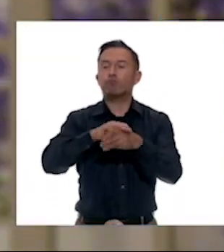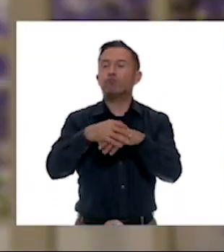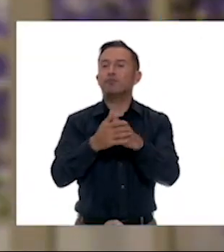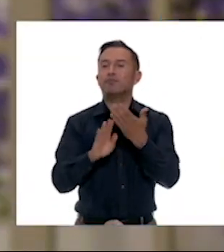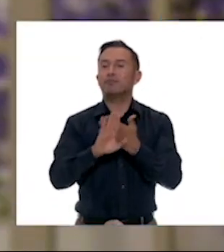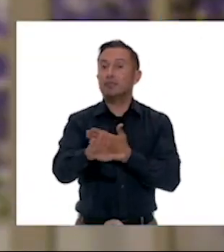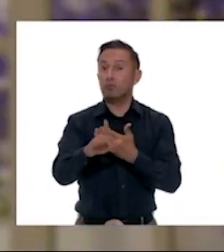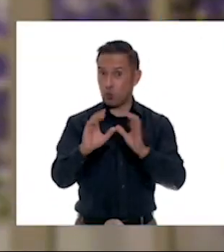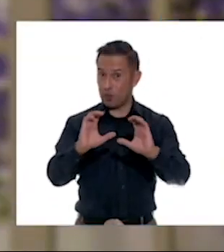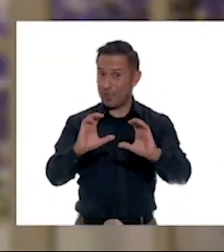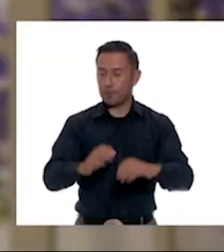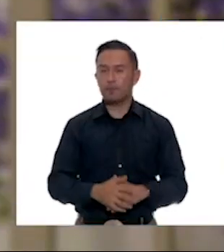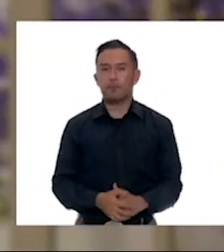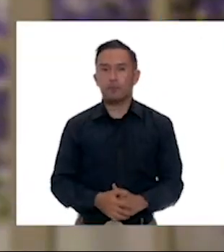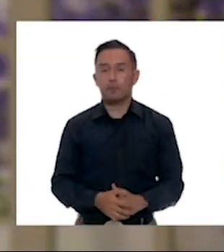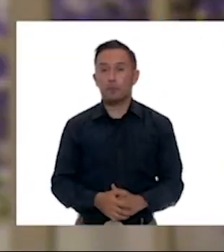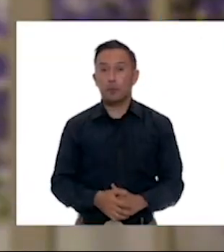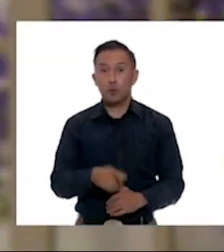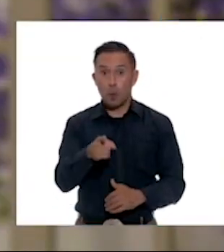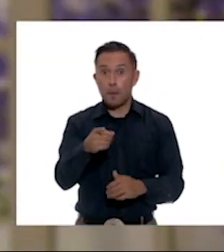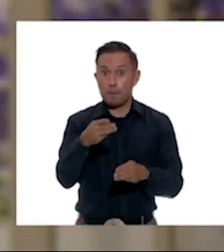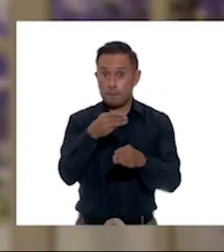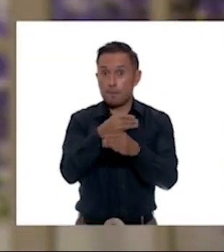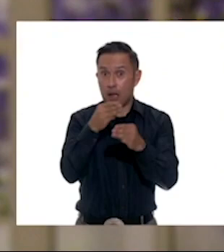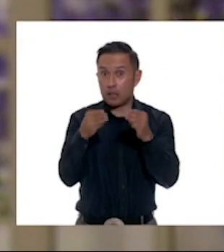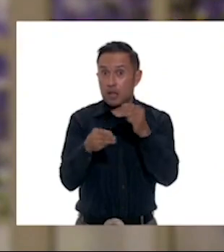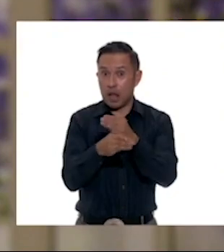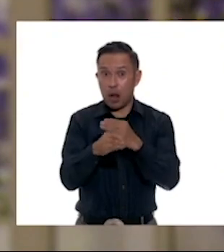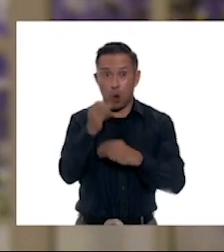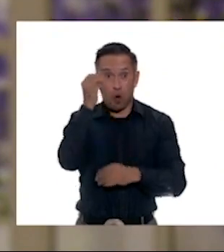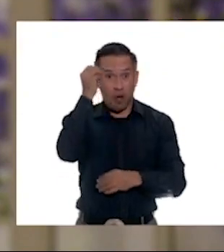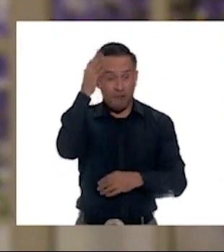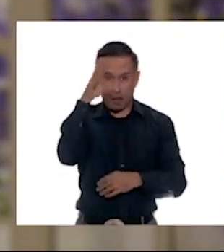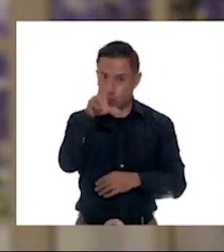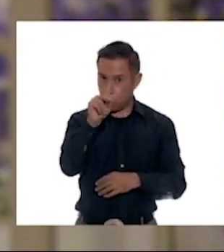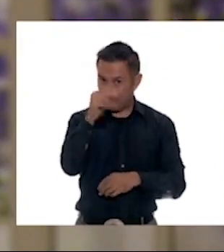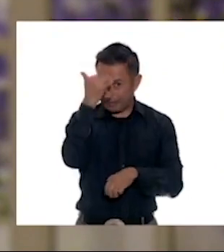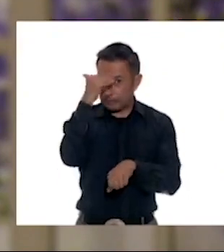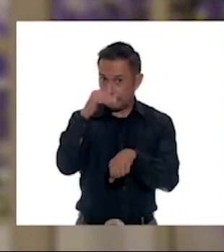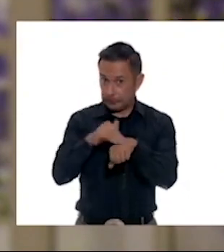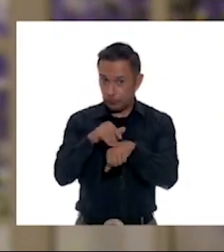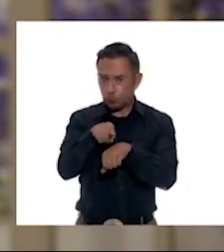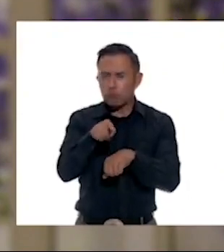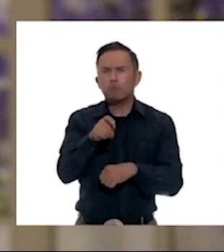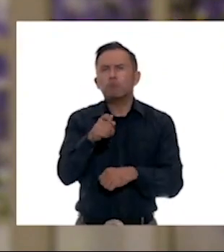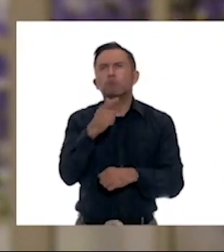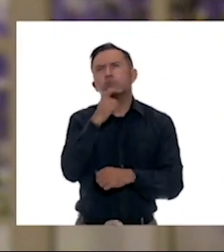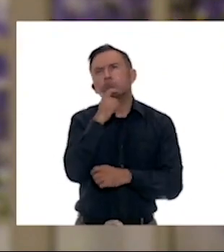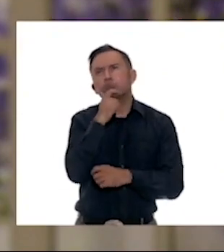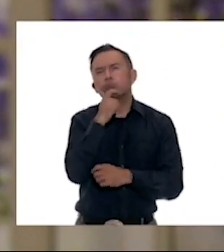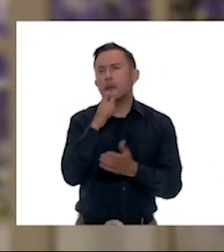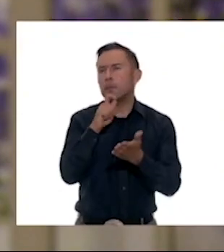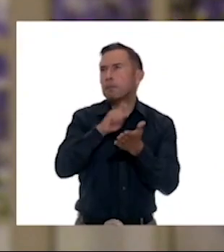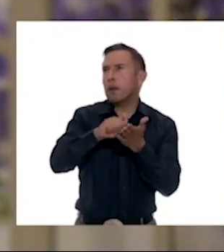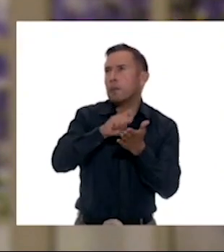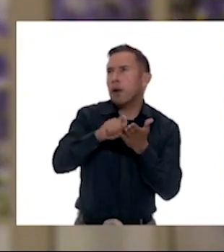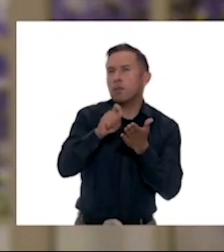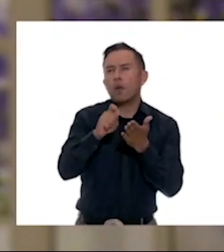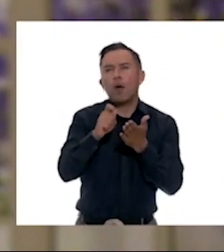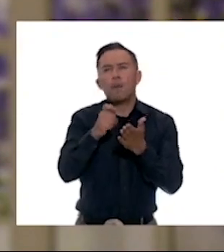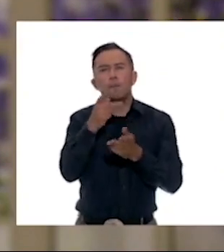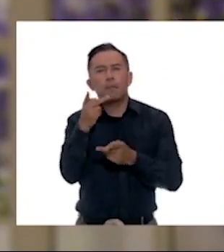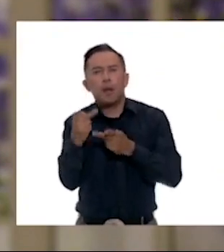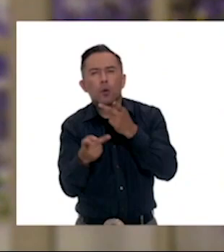Y no olvides tus materiales para anotar las preguntas y actividades que se te piden, para que